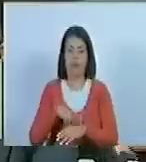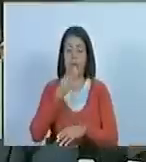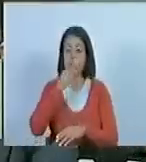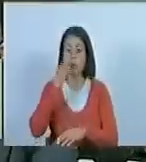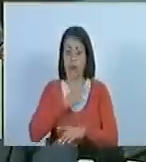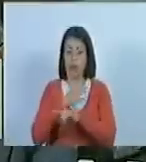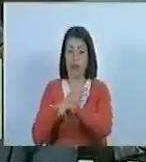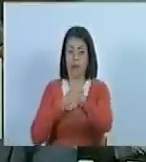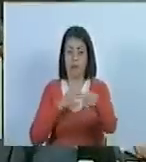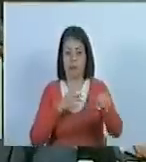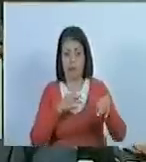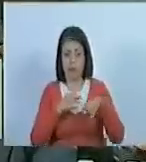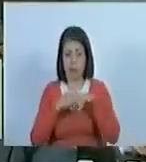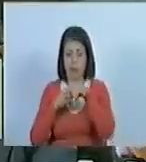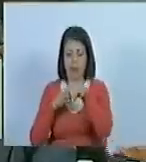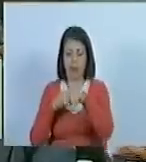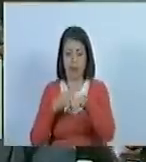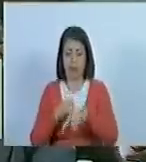realidad.